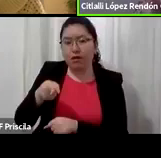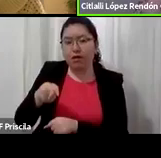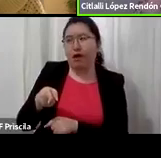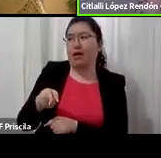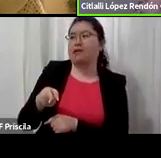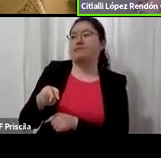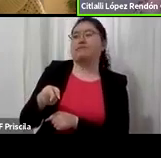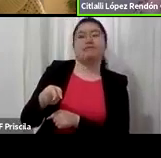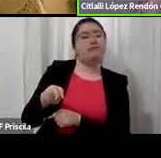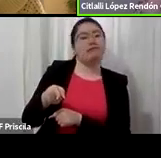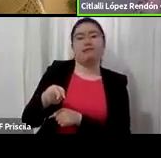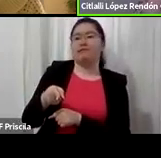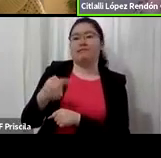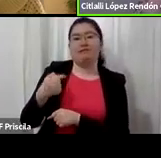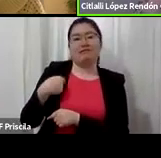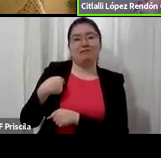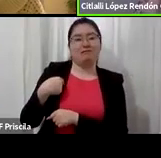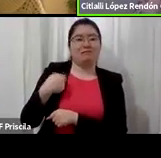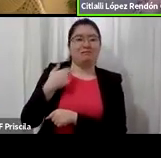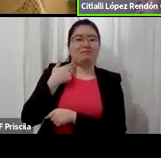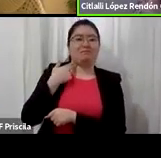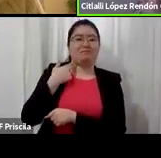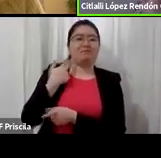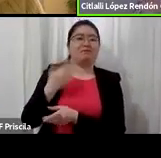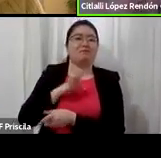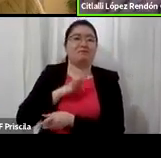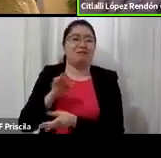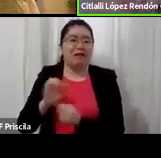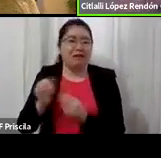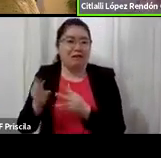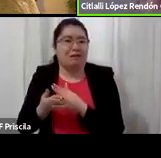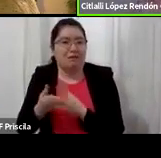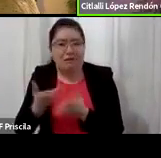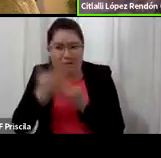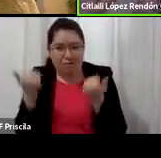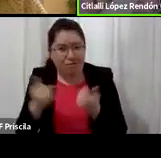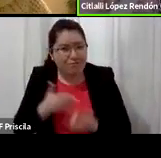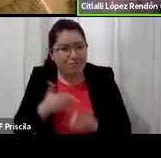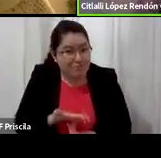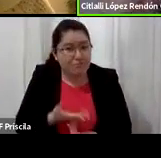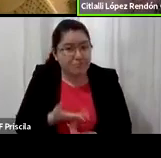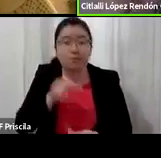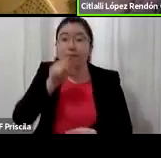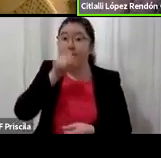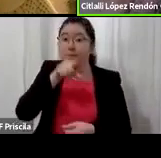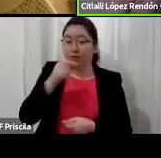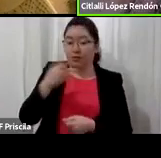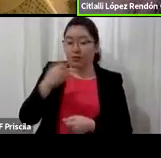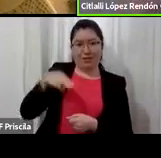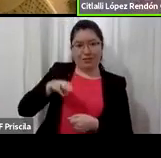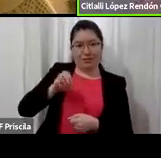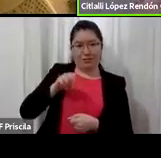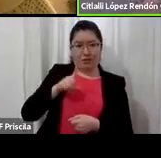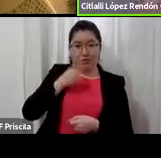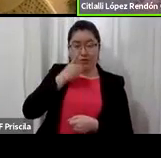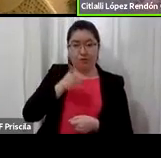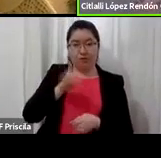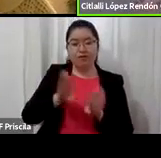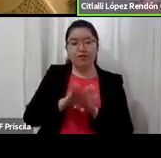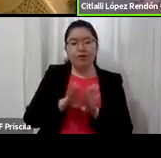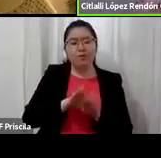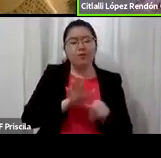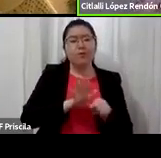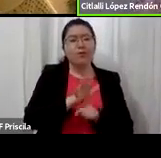las necesidades y un poco los caminos que ya se han andado y han funcionado y los que no, ¿no? Entonces yo